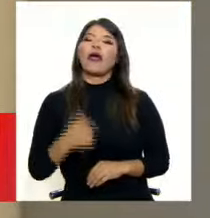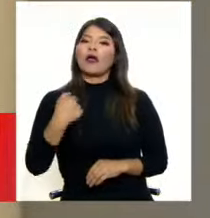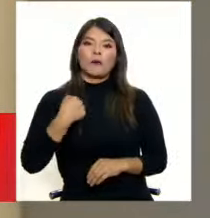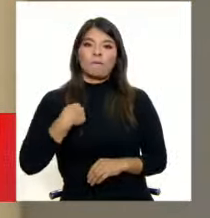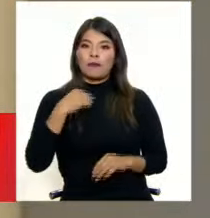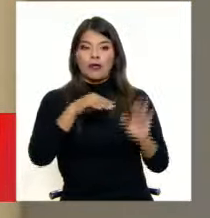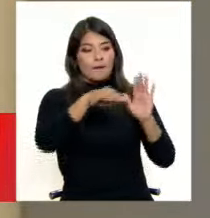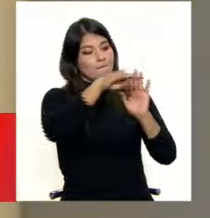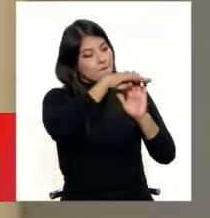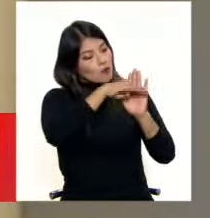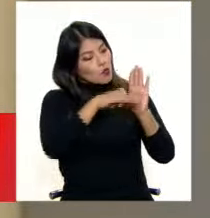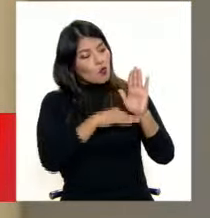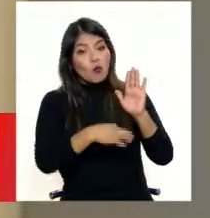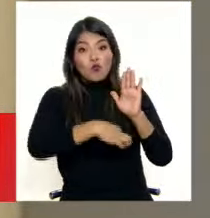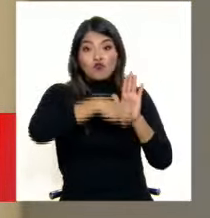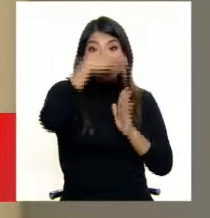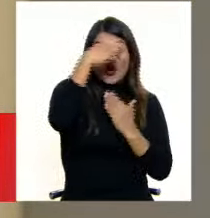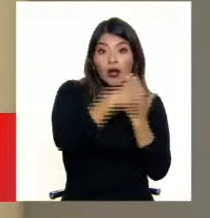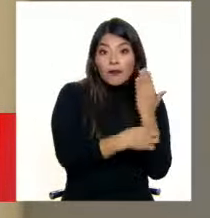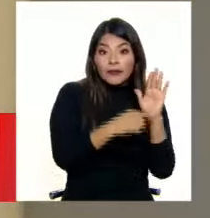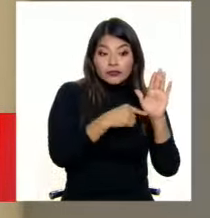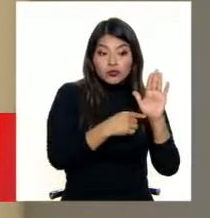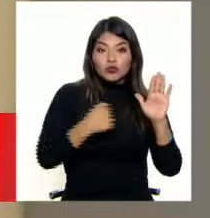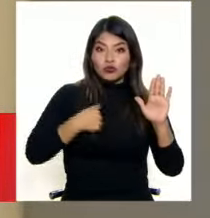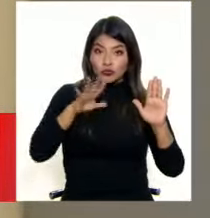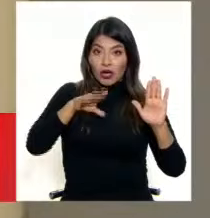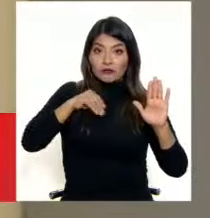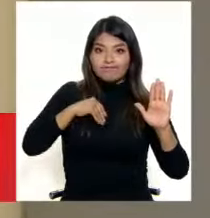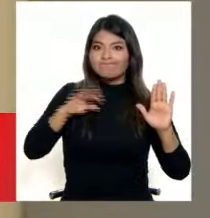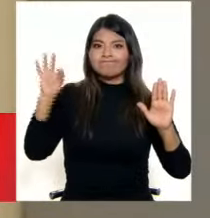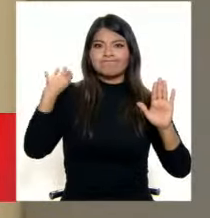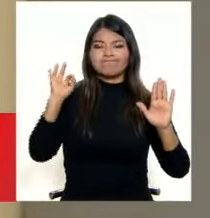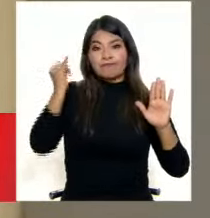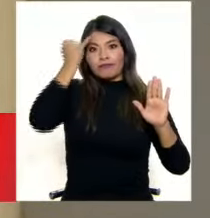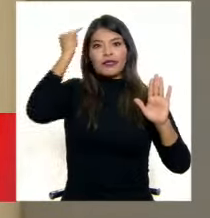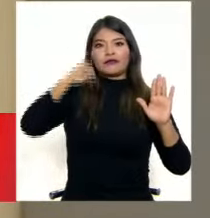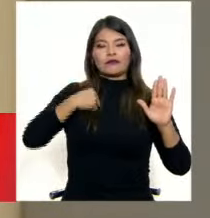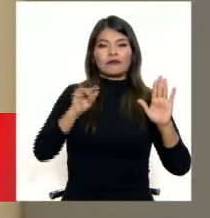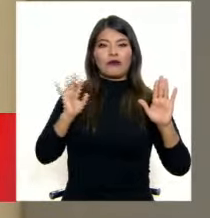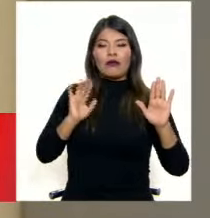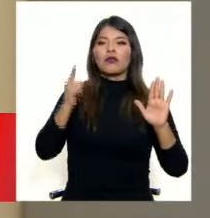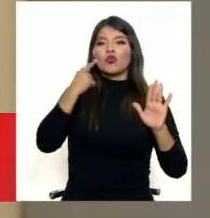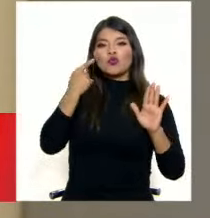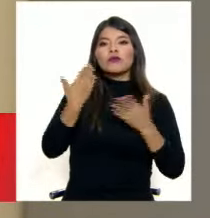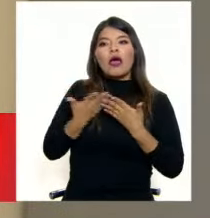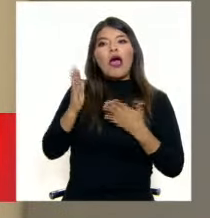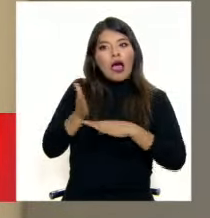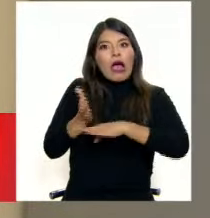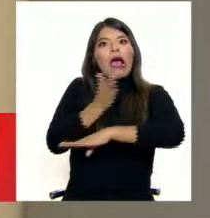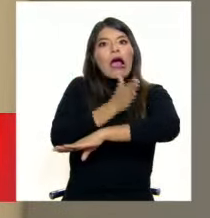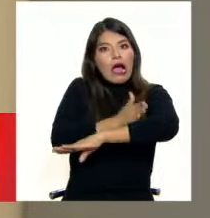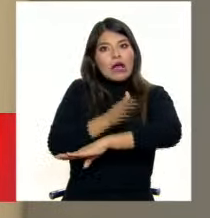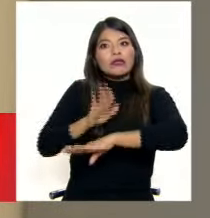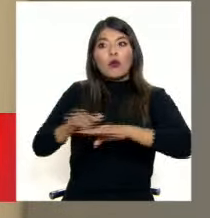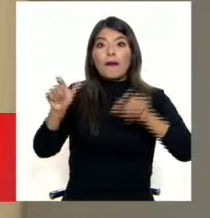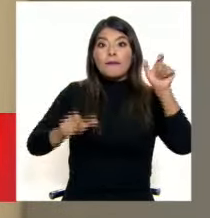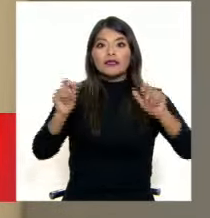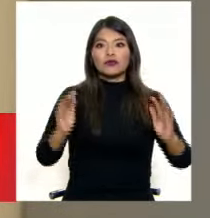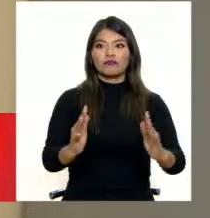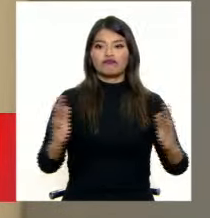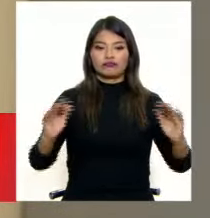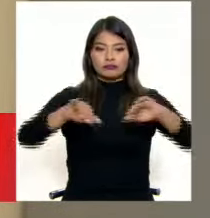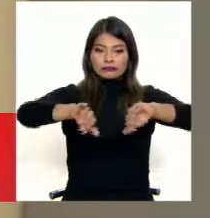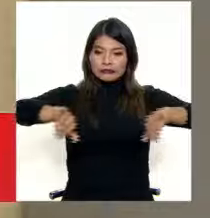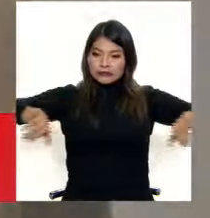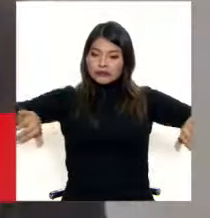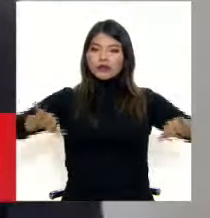parte del programa oficial nunca en ningún momento nosotros tuvimos esa idea sino nosotros por lo menos hubiéramos prevenido quitar a las personas quitar